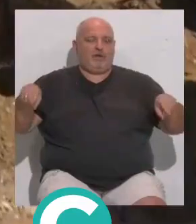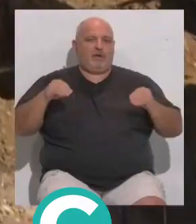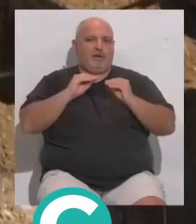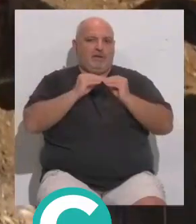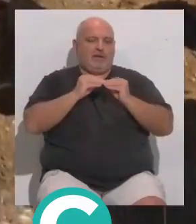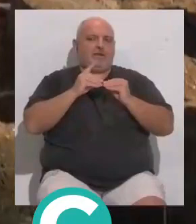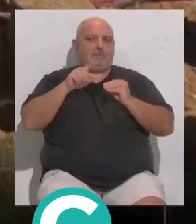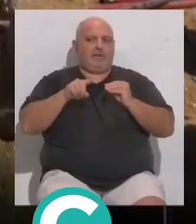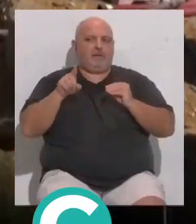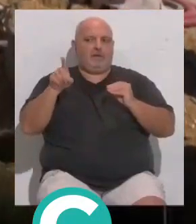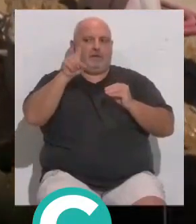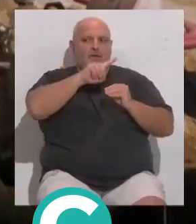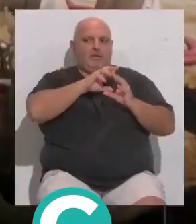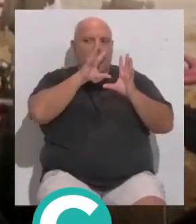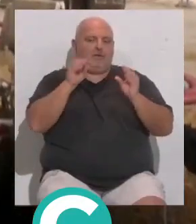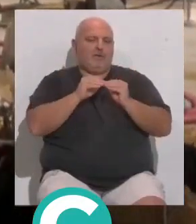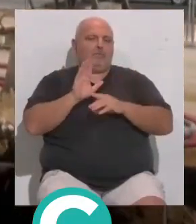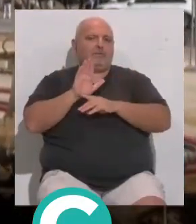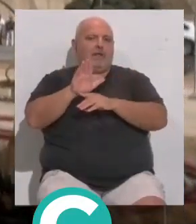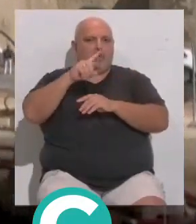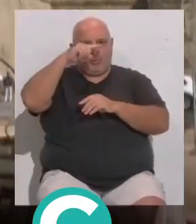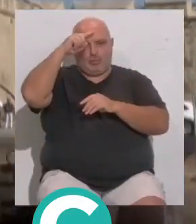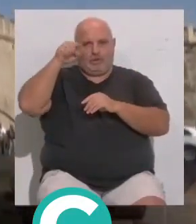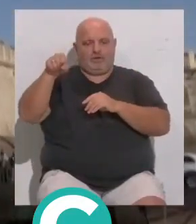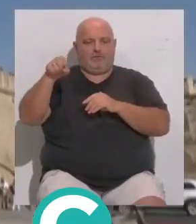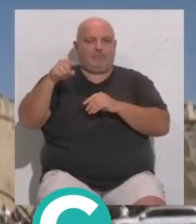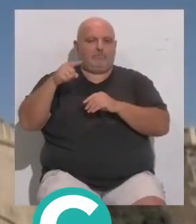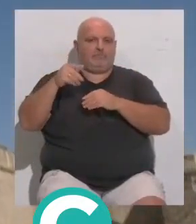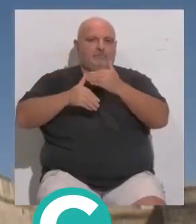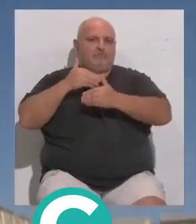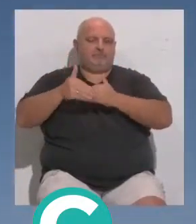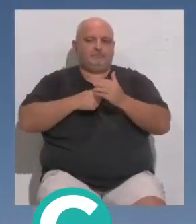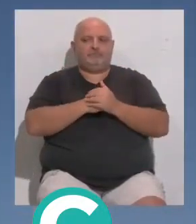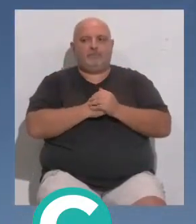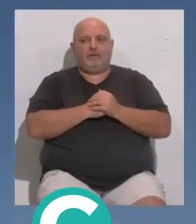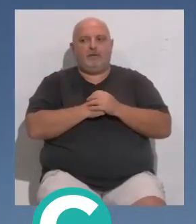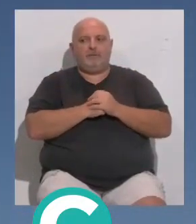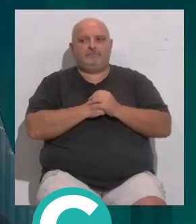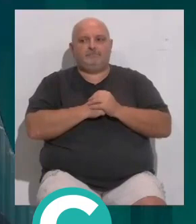se presentará a Cultura y se verá su viabilidad.